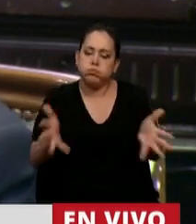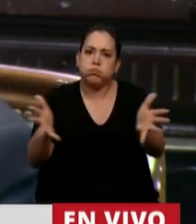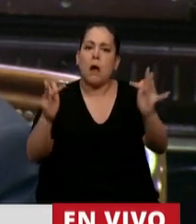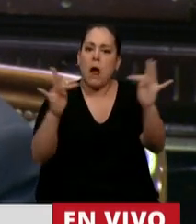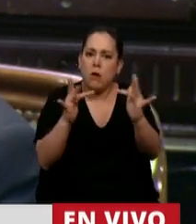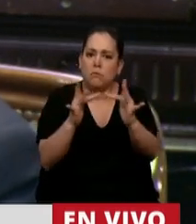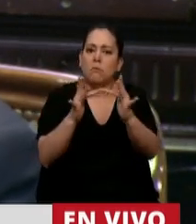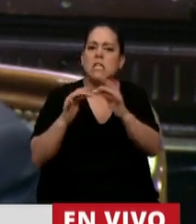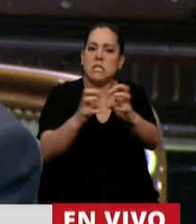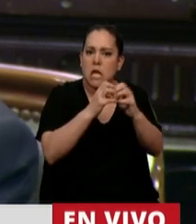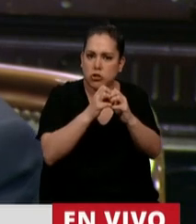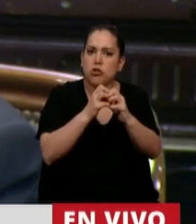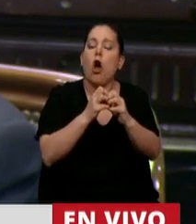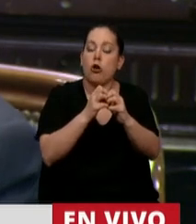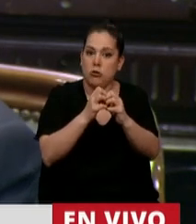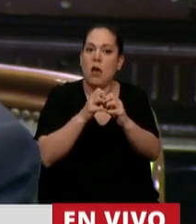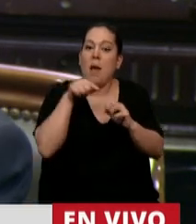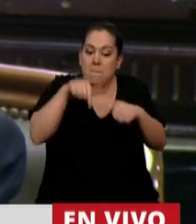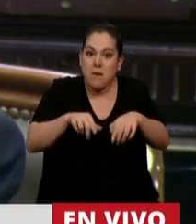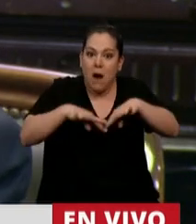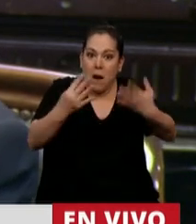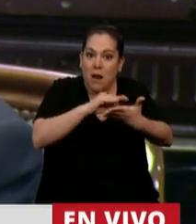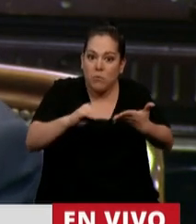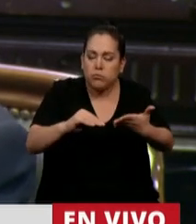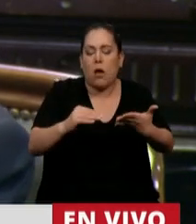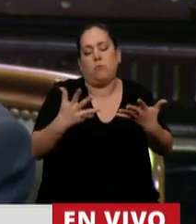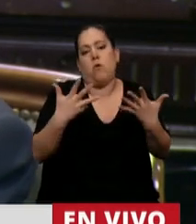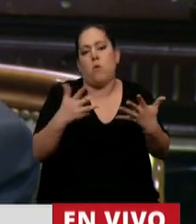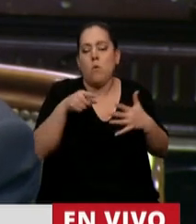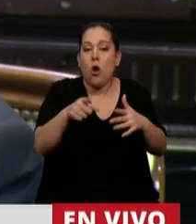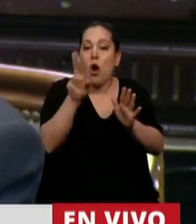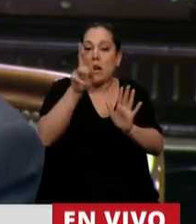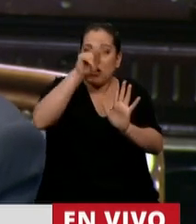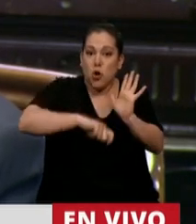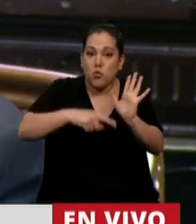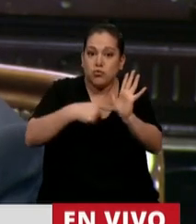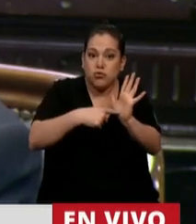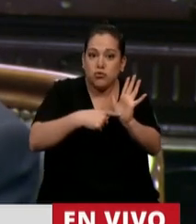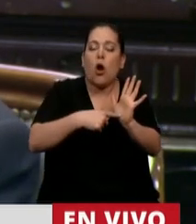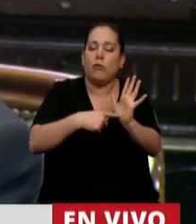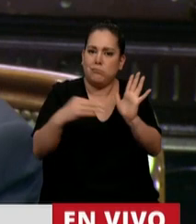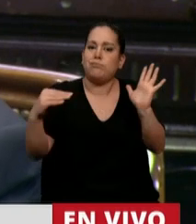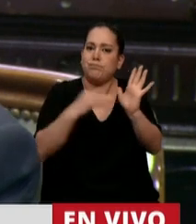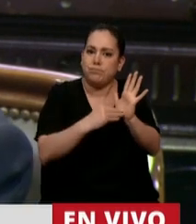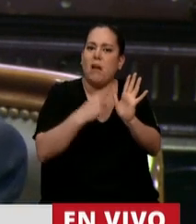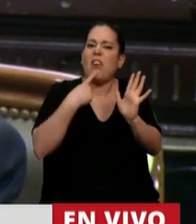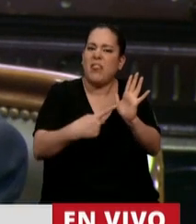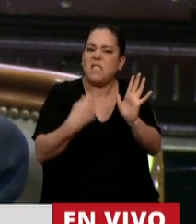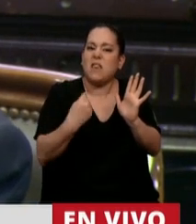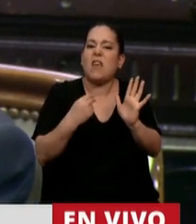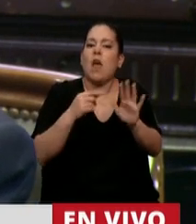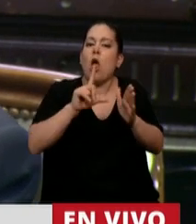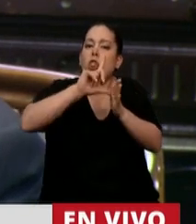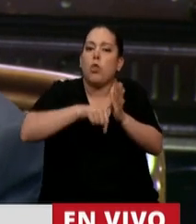o telemático de esta Cámara, claramente en la resolución aprobatoria prescribe que era por